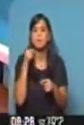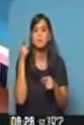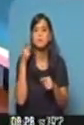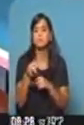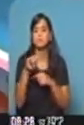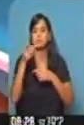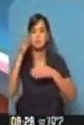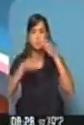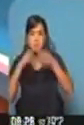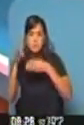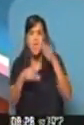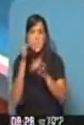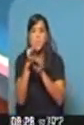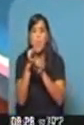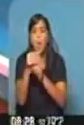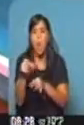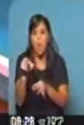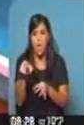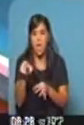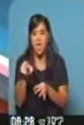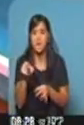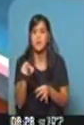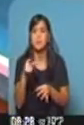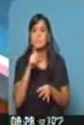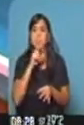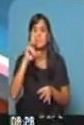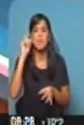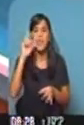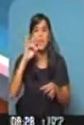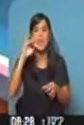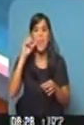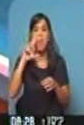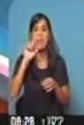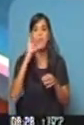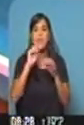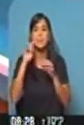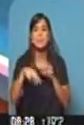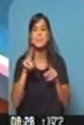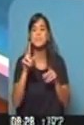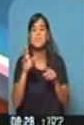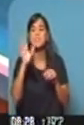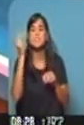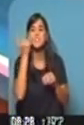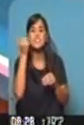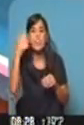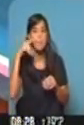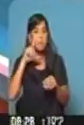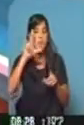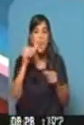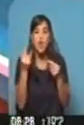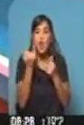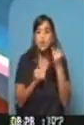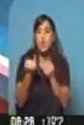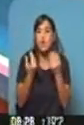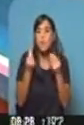vandalismo en trenque lauquen esta noticia ha tenido gran repercusión yamila chiodi contanos porqué y cuál es la importancia de que este tema se trate sobre todo